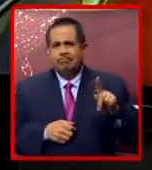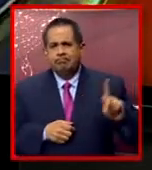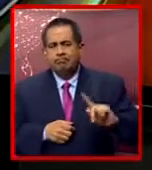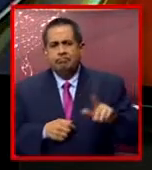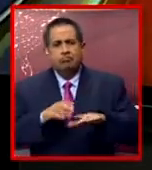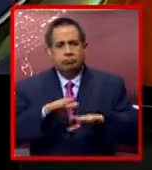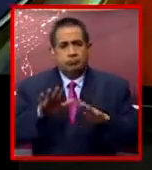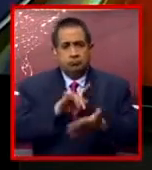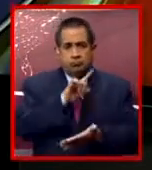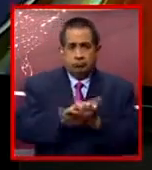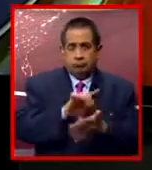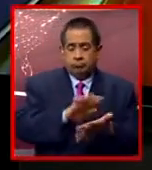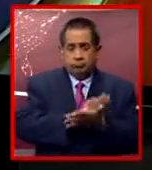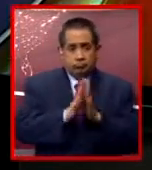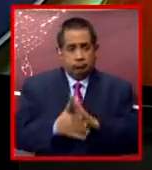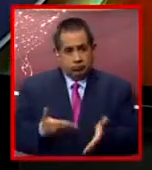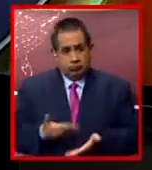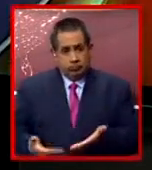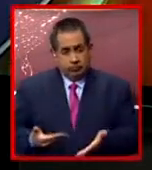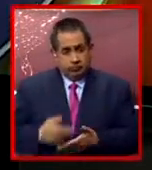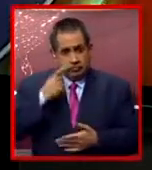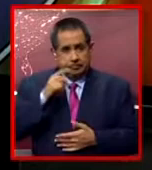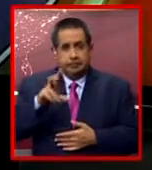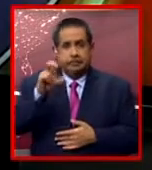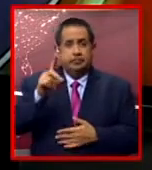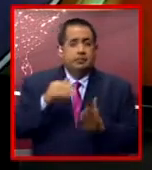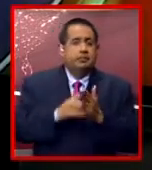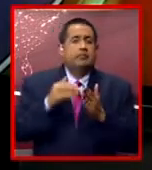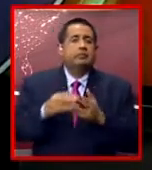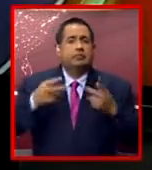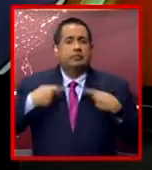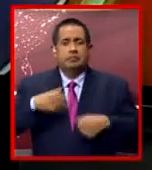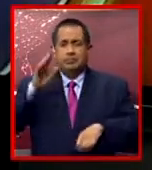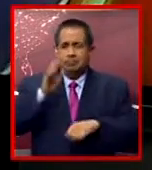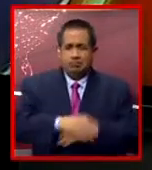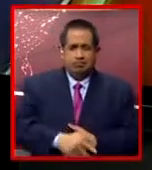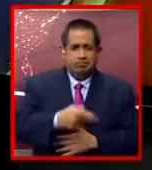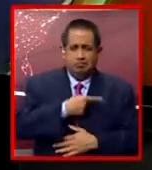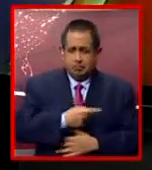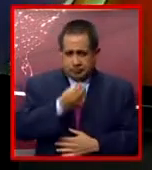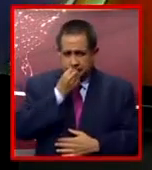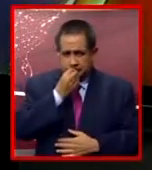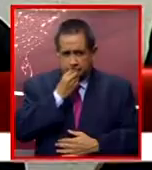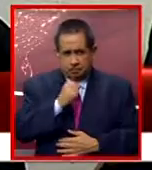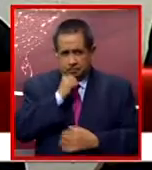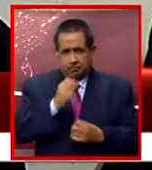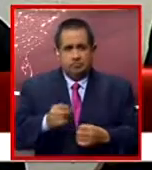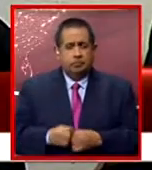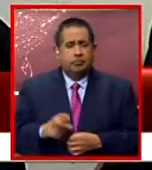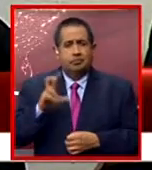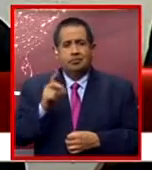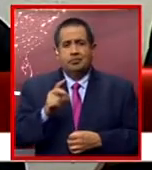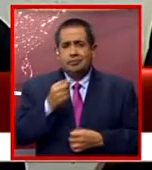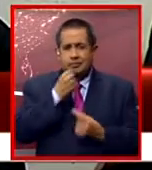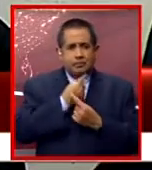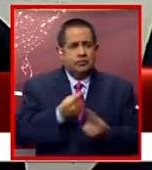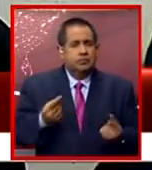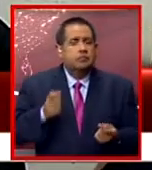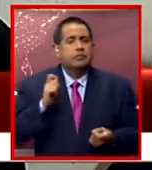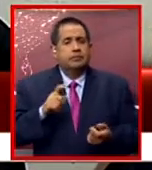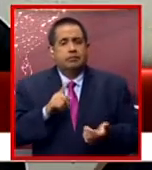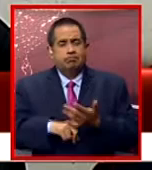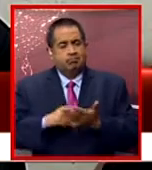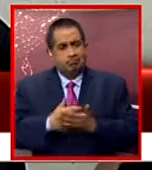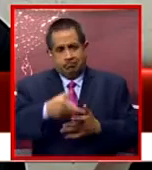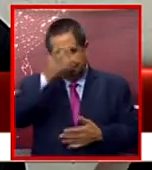la reforma educativa. Dijo que en la actualidad 30 millones de ciudadanos están en pobreza alimentaria, 30% de ellos niños, lo que representa